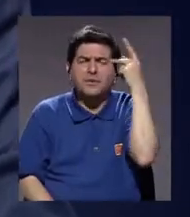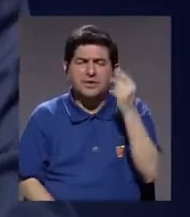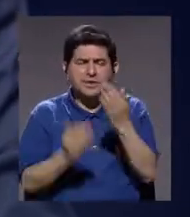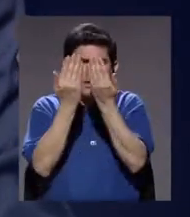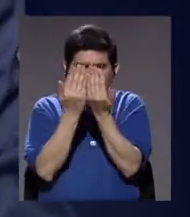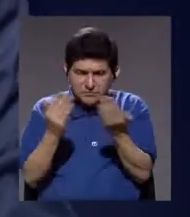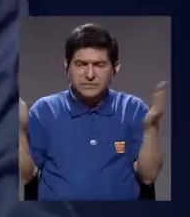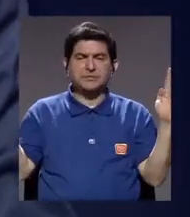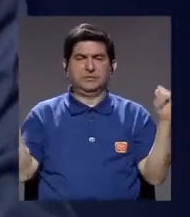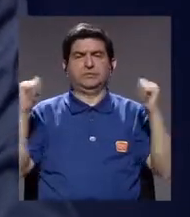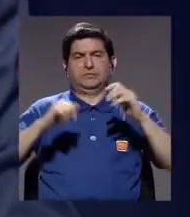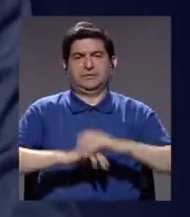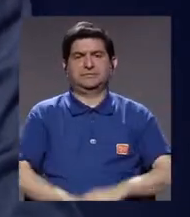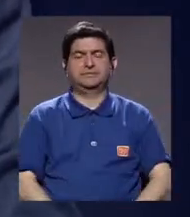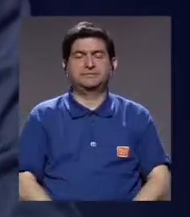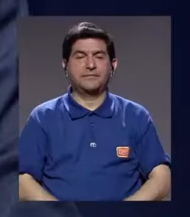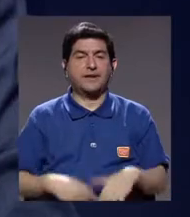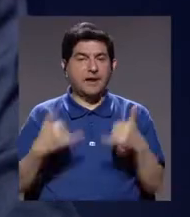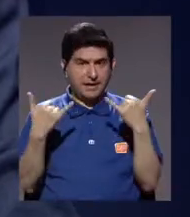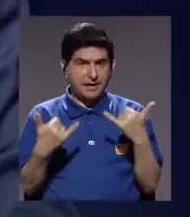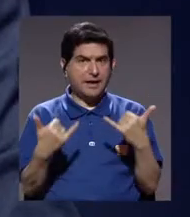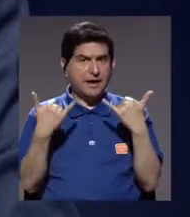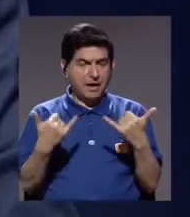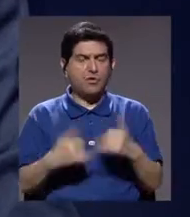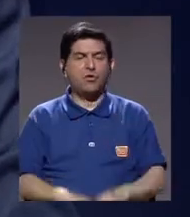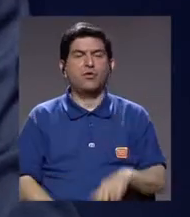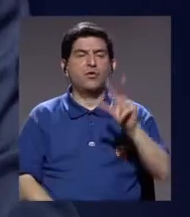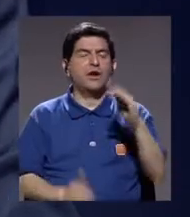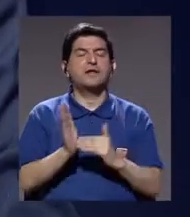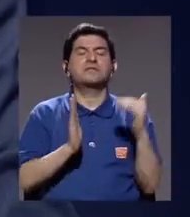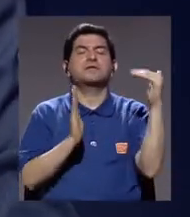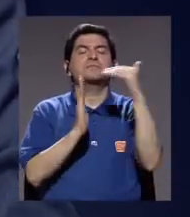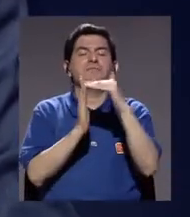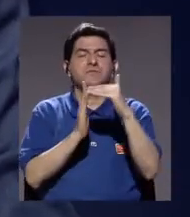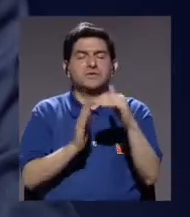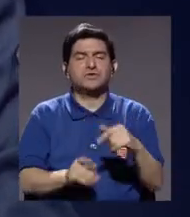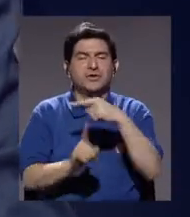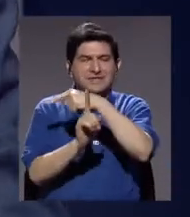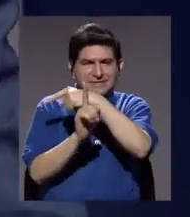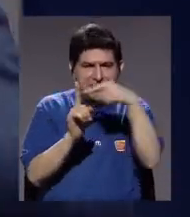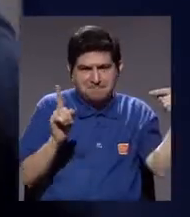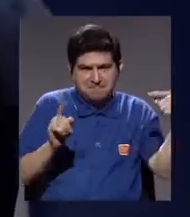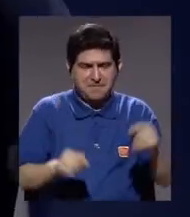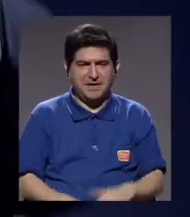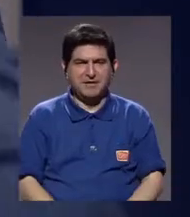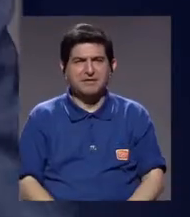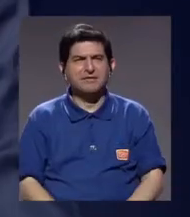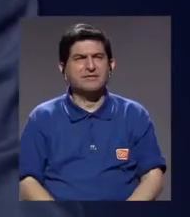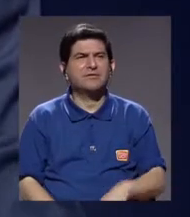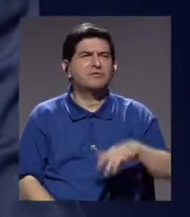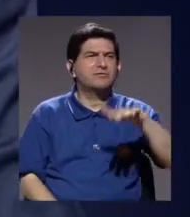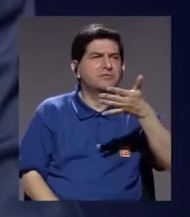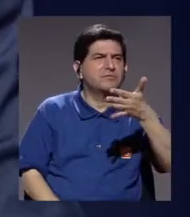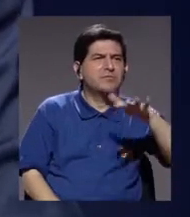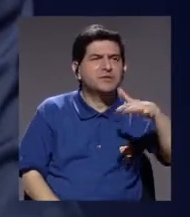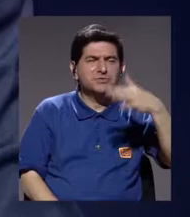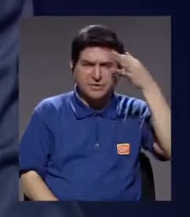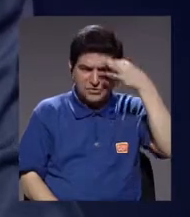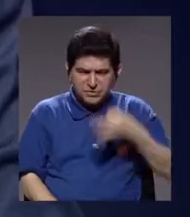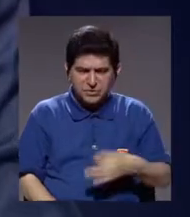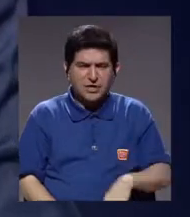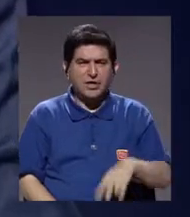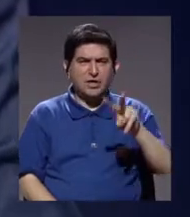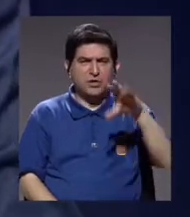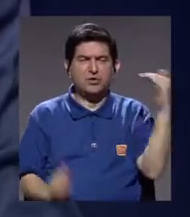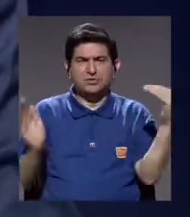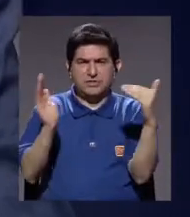de puertas abiertas. Sí. Ahora más de 3 millones, casi los 3,5 millones, hay como más o menos, si no me